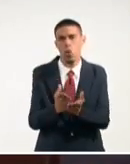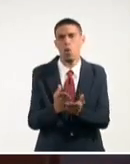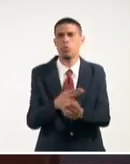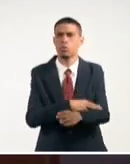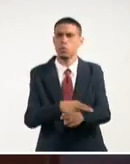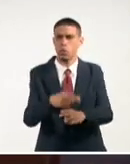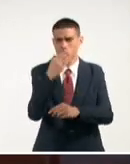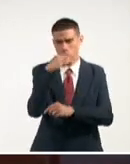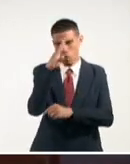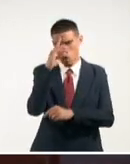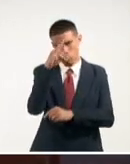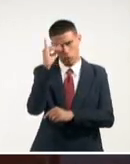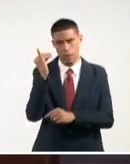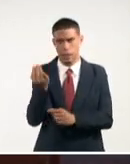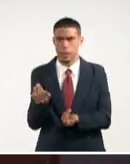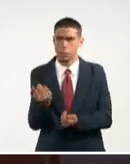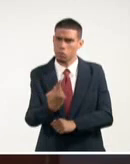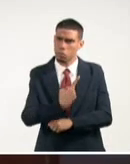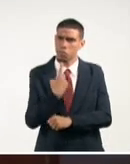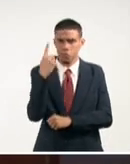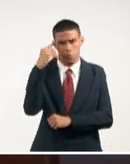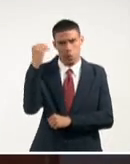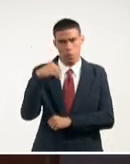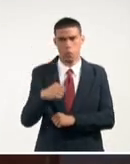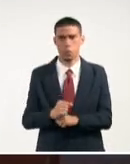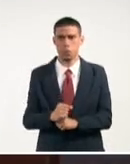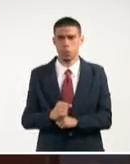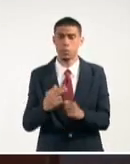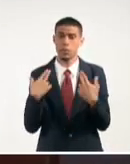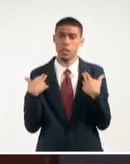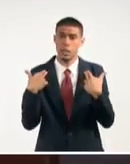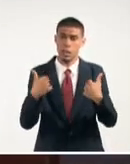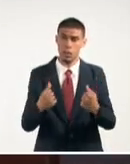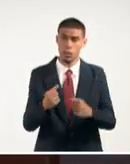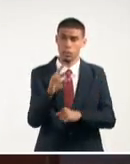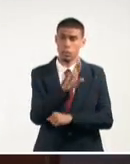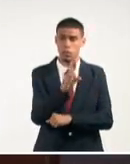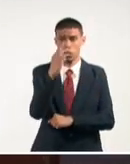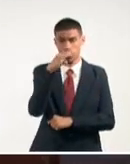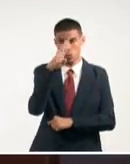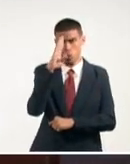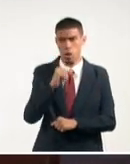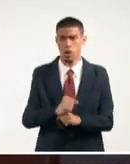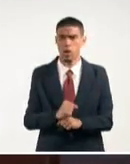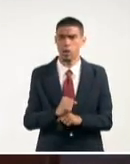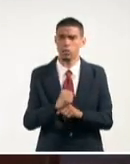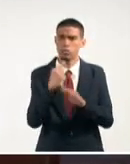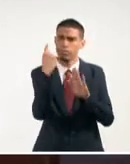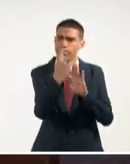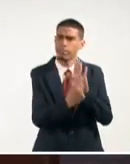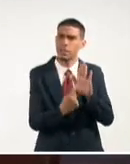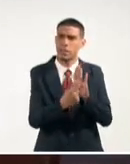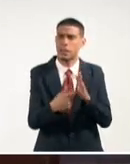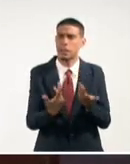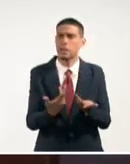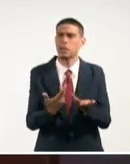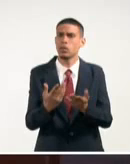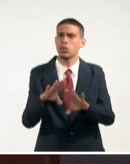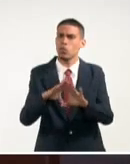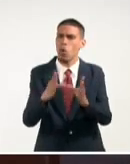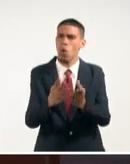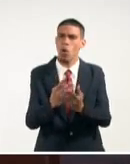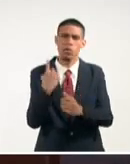principios. La dirección de la revolución se ha caracterizado a lo largo de estos